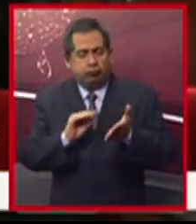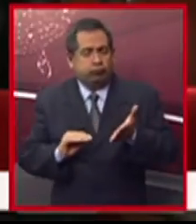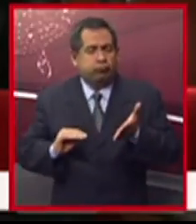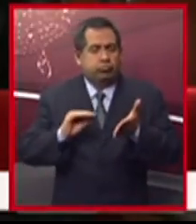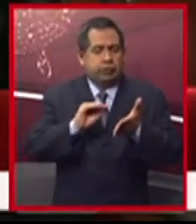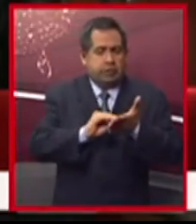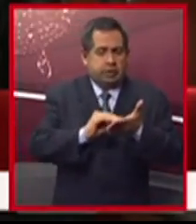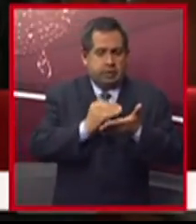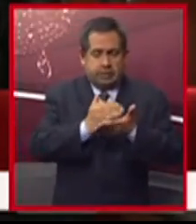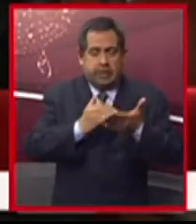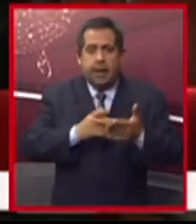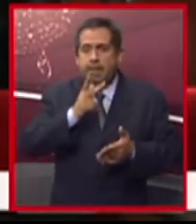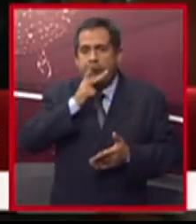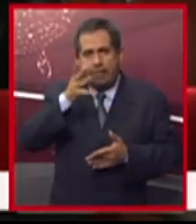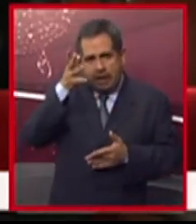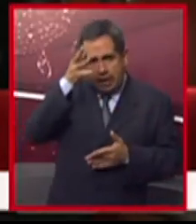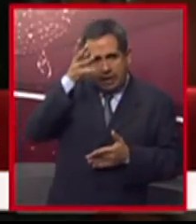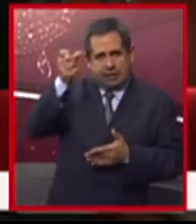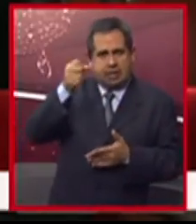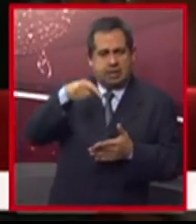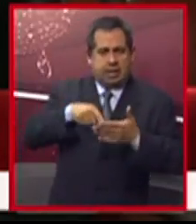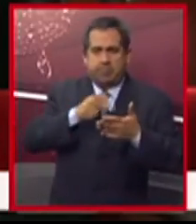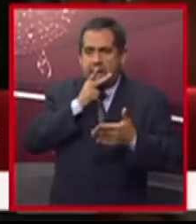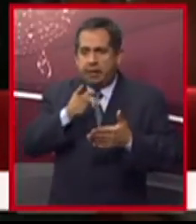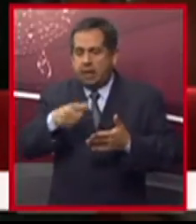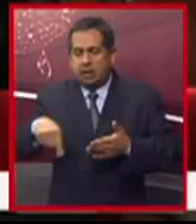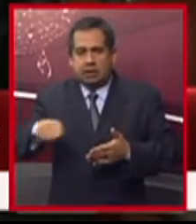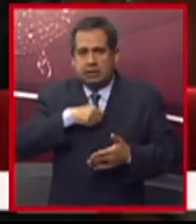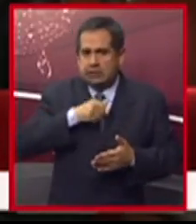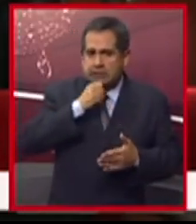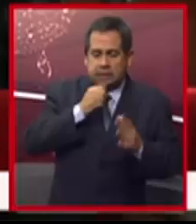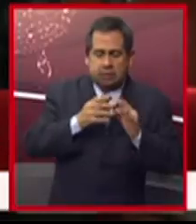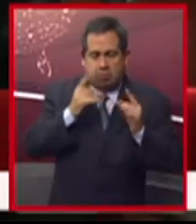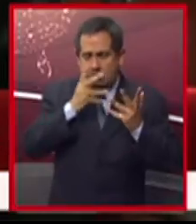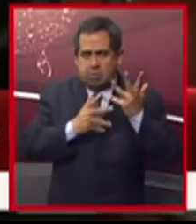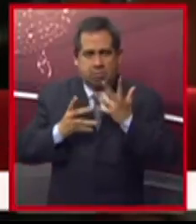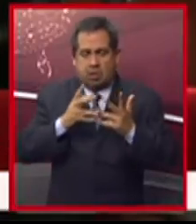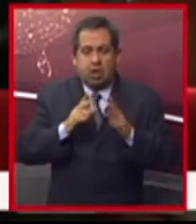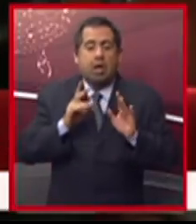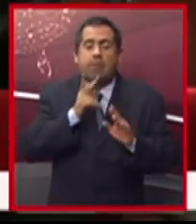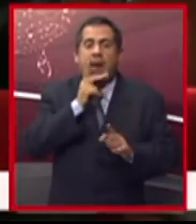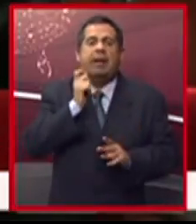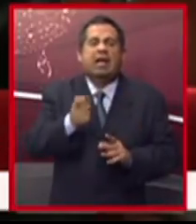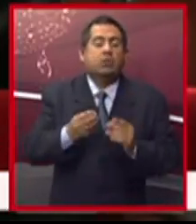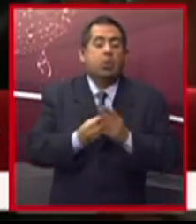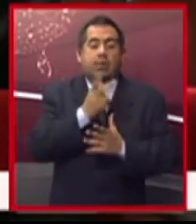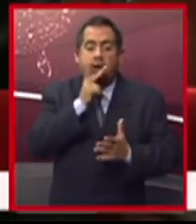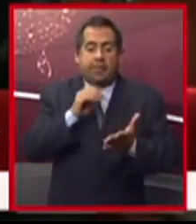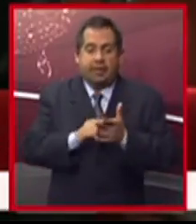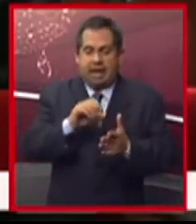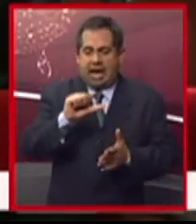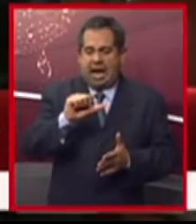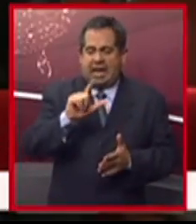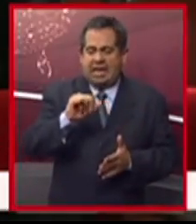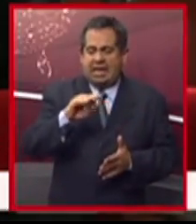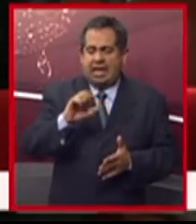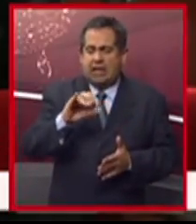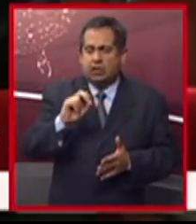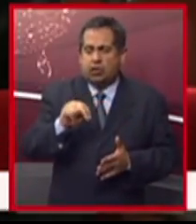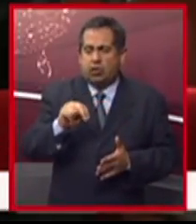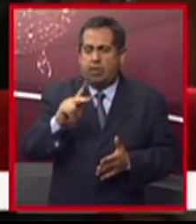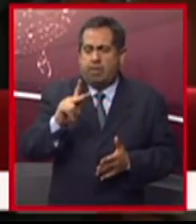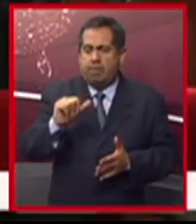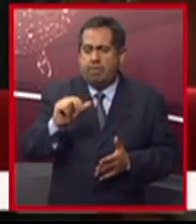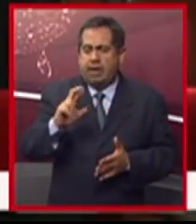de un concepto y práctica común que afecta a las niñas, niños y adolescentes, como lo es la alienación